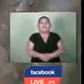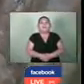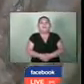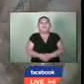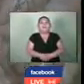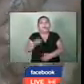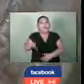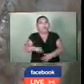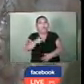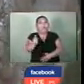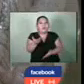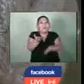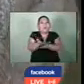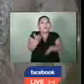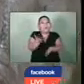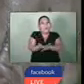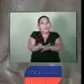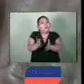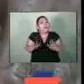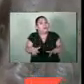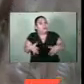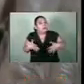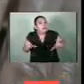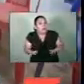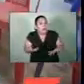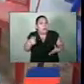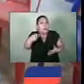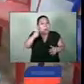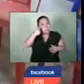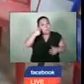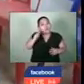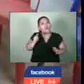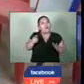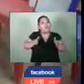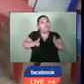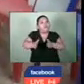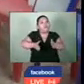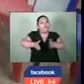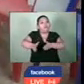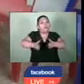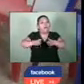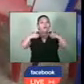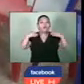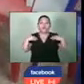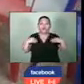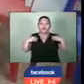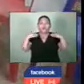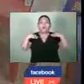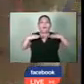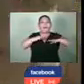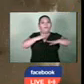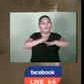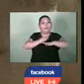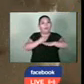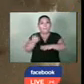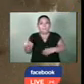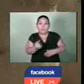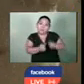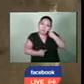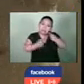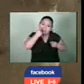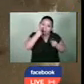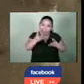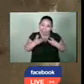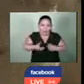Entre las nuevas ofertas que ofrece el Hotel La Palma está el barroterapia o el turismo antiestrés. Todos los visitantes que lo